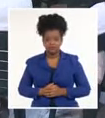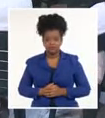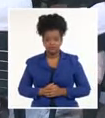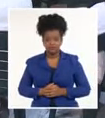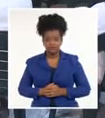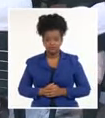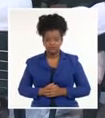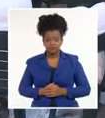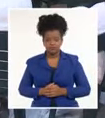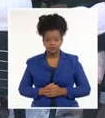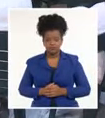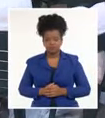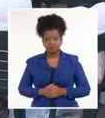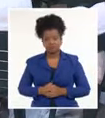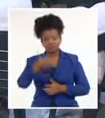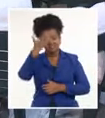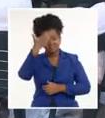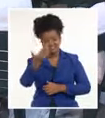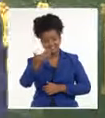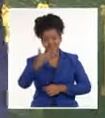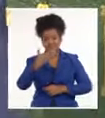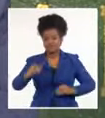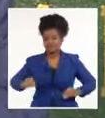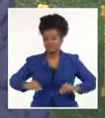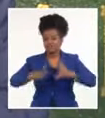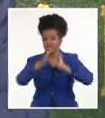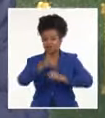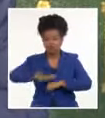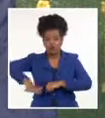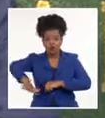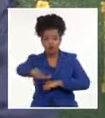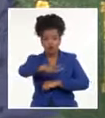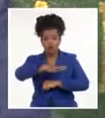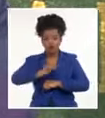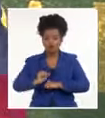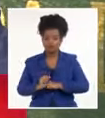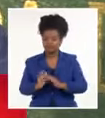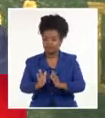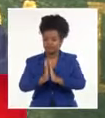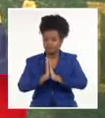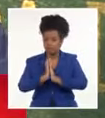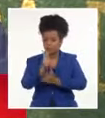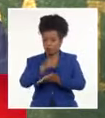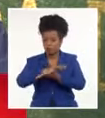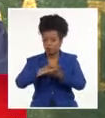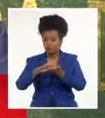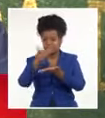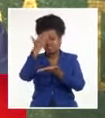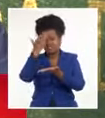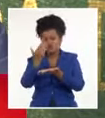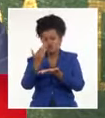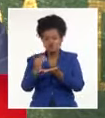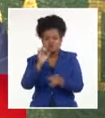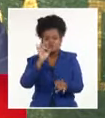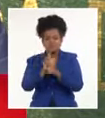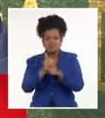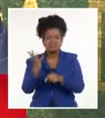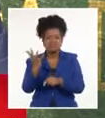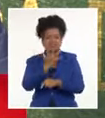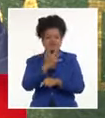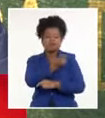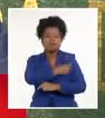Muchísimas gracias. Muy buenos días a todas y a todos. Permítame, por favor, que mi primer saludo vaya dirigido al pueblo